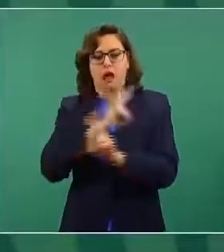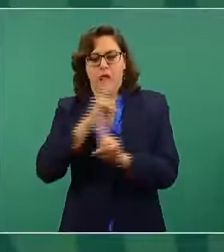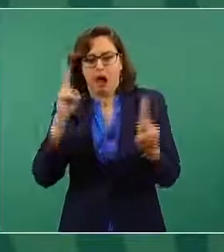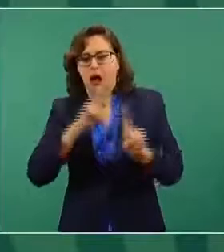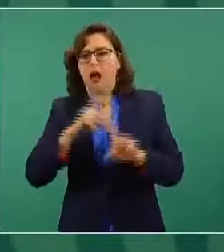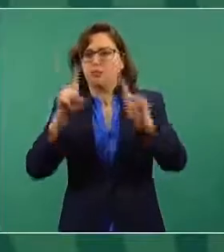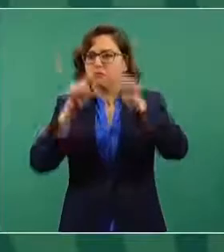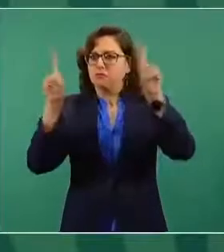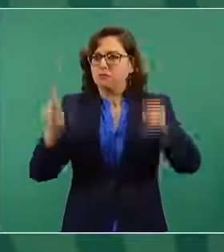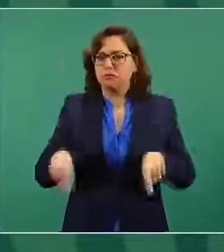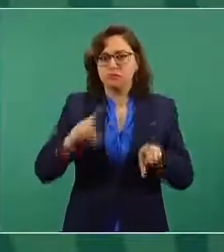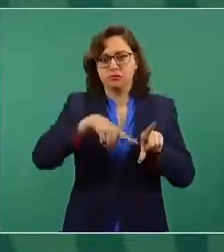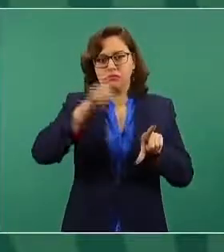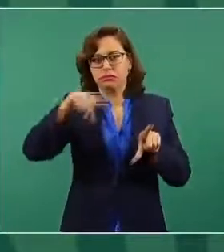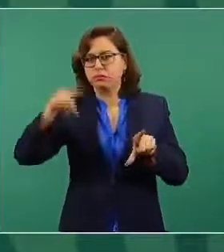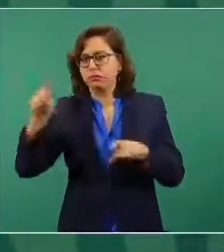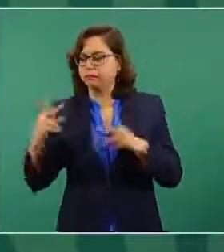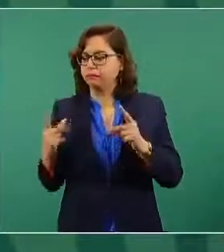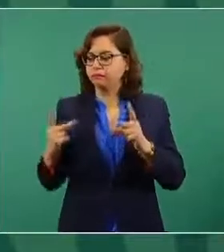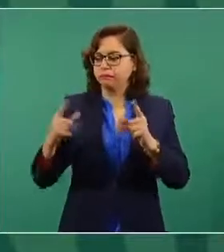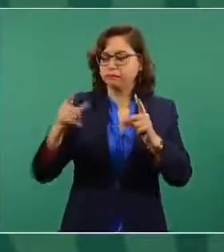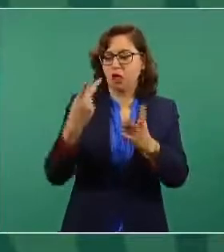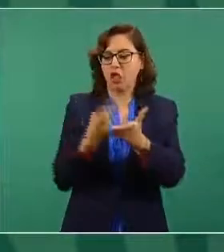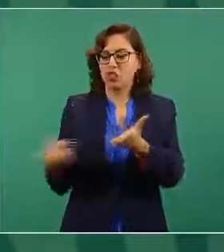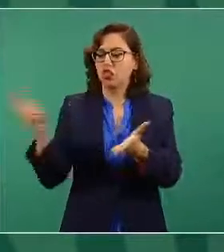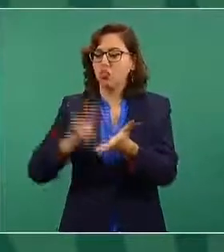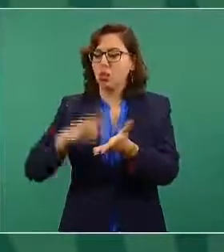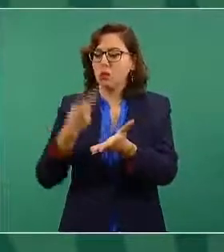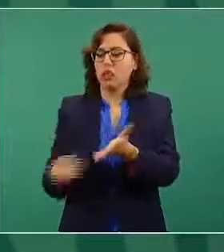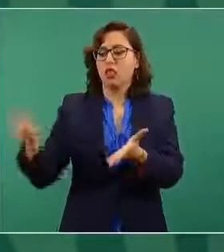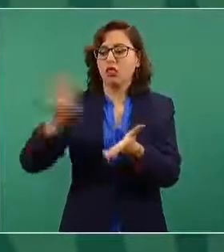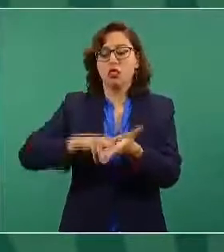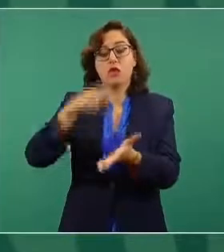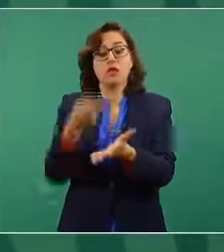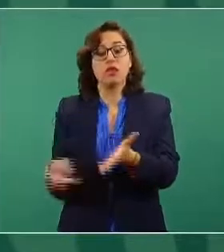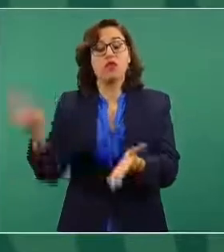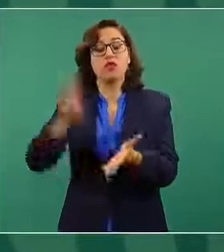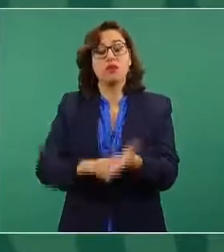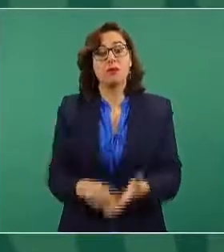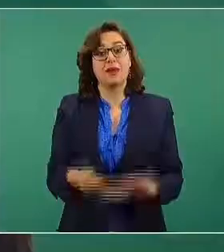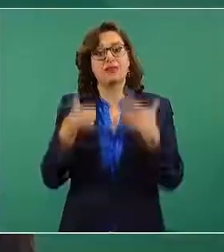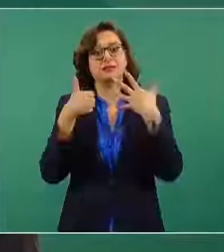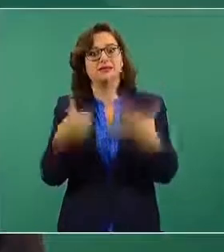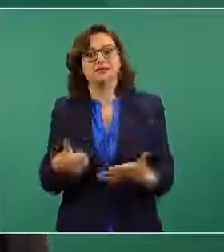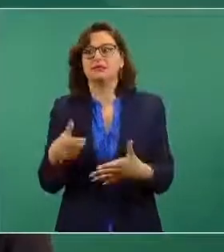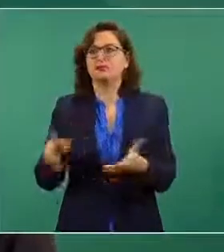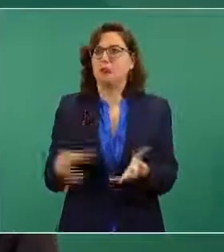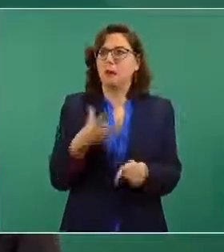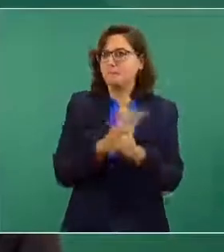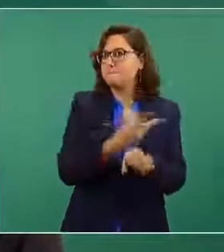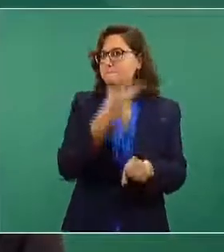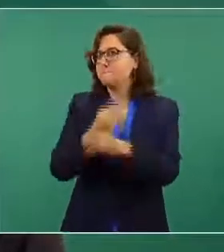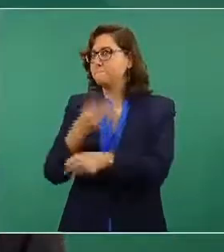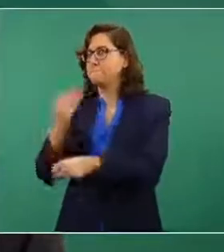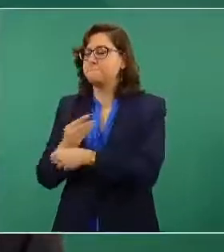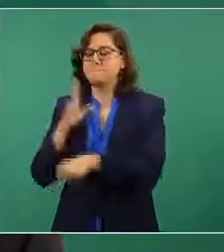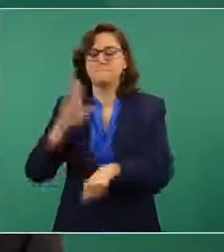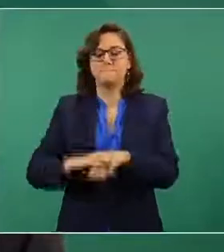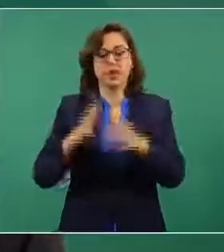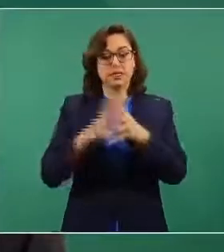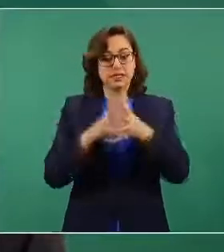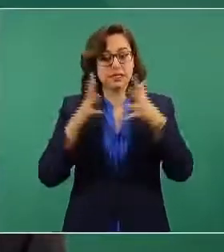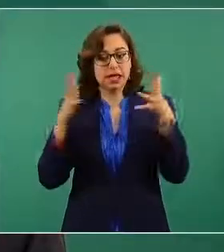poder tener 6 veces más capacidad. Y esto fue uno de los pilares del manejo de esta epidemia. También